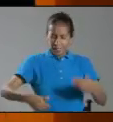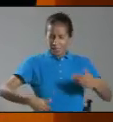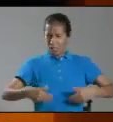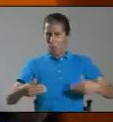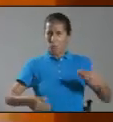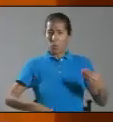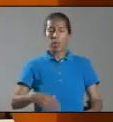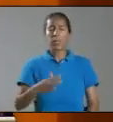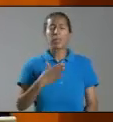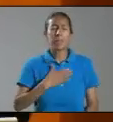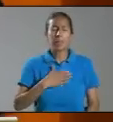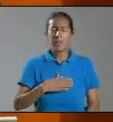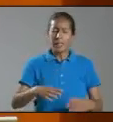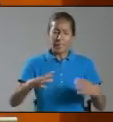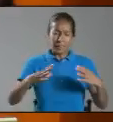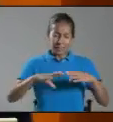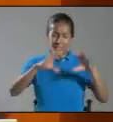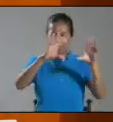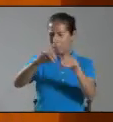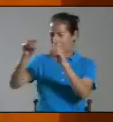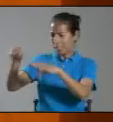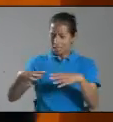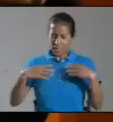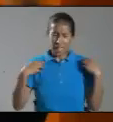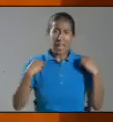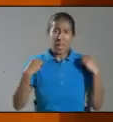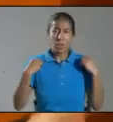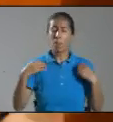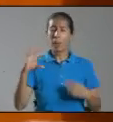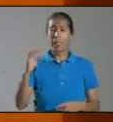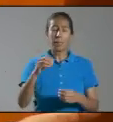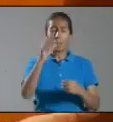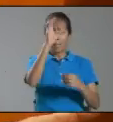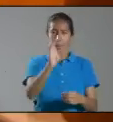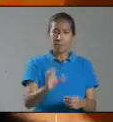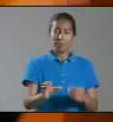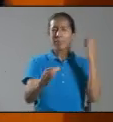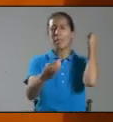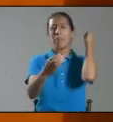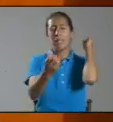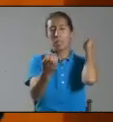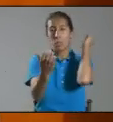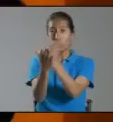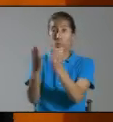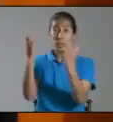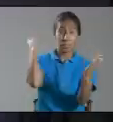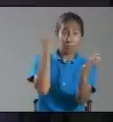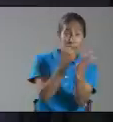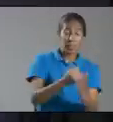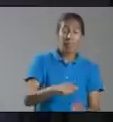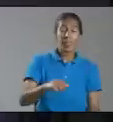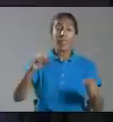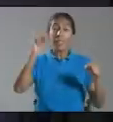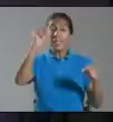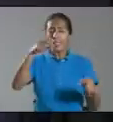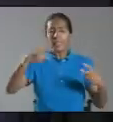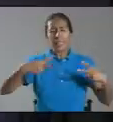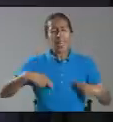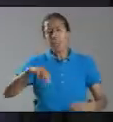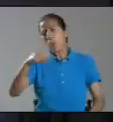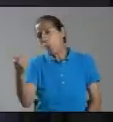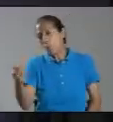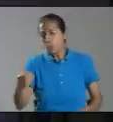de mí, que me desnuden, que me crucifiquen y después bajar al infierno. Si existe otro camino, por